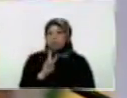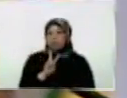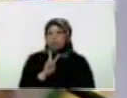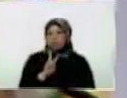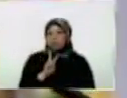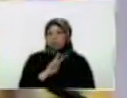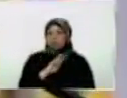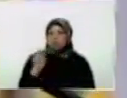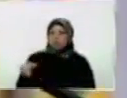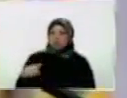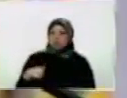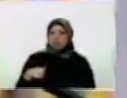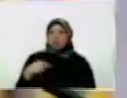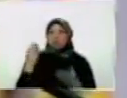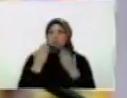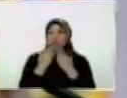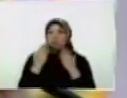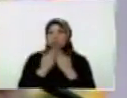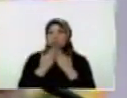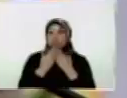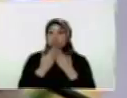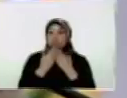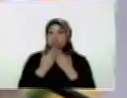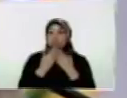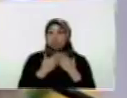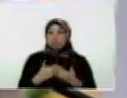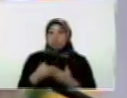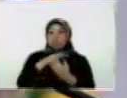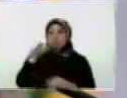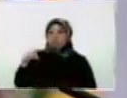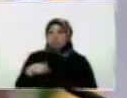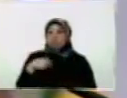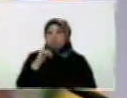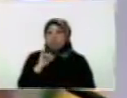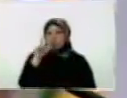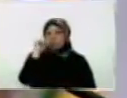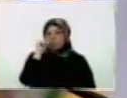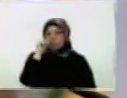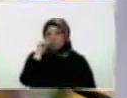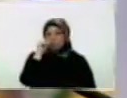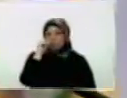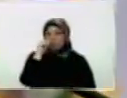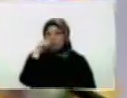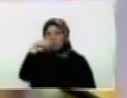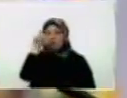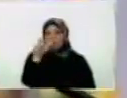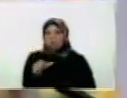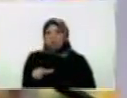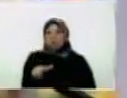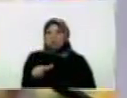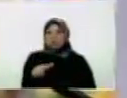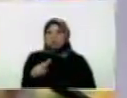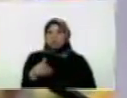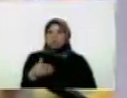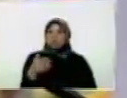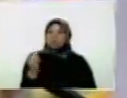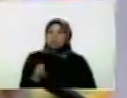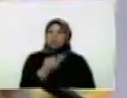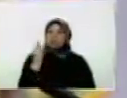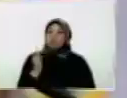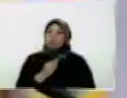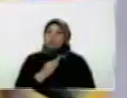no es que sea una clase de conspiración, pero nosotros teníamos un movimiento celular. Solo